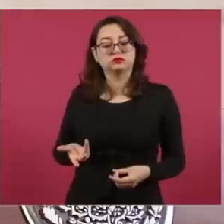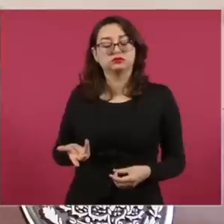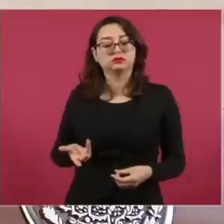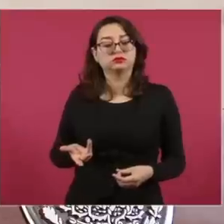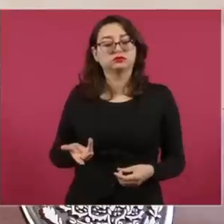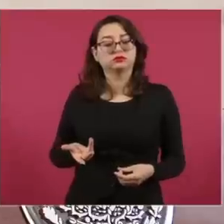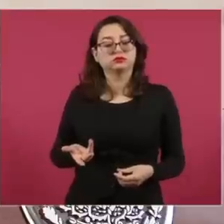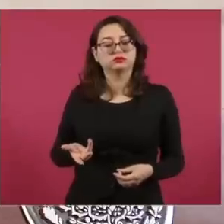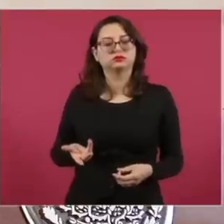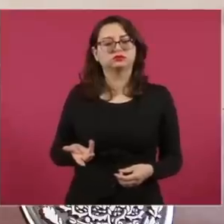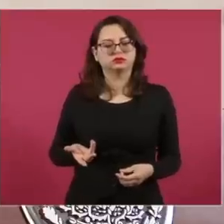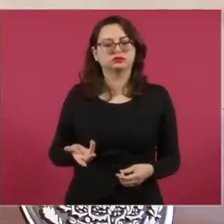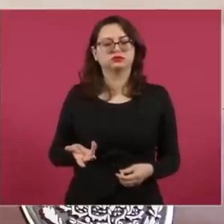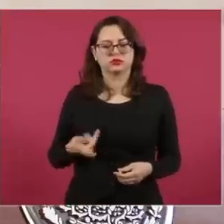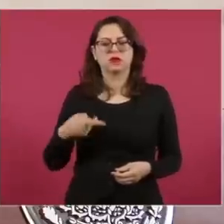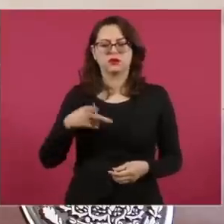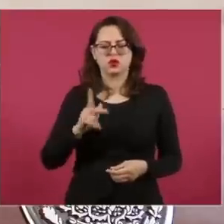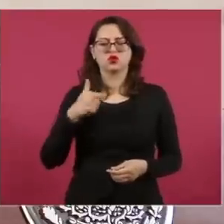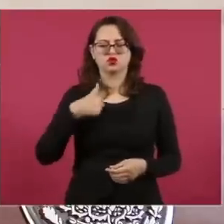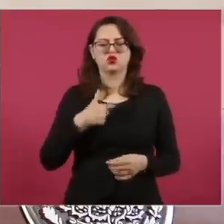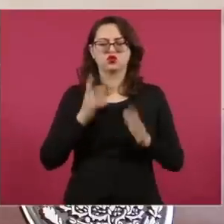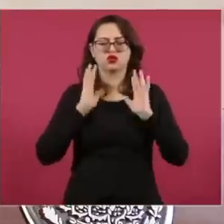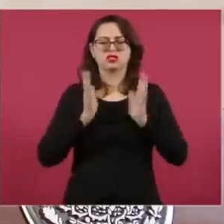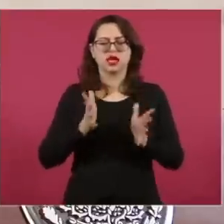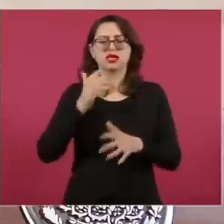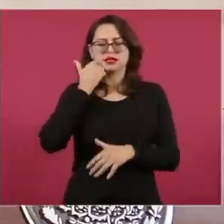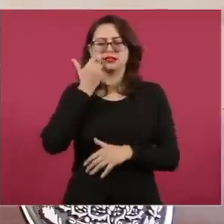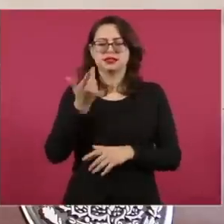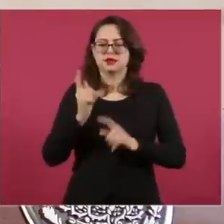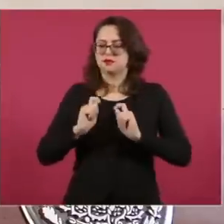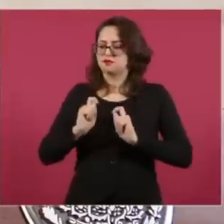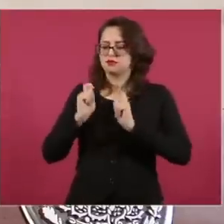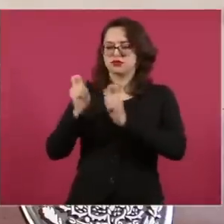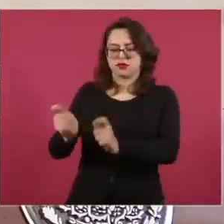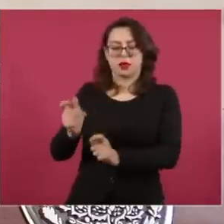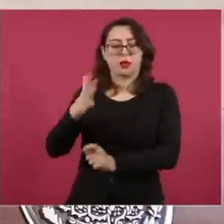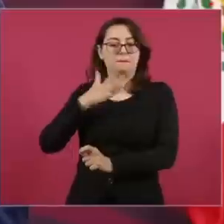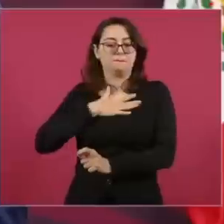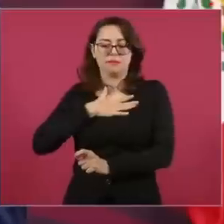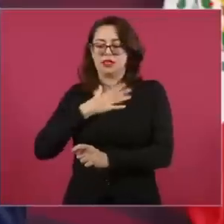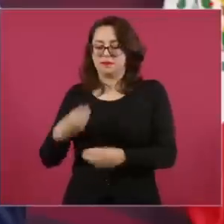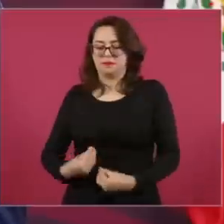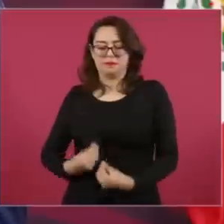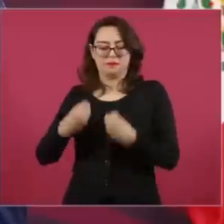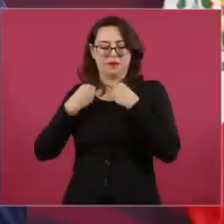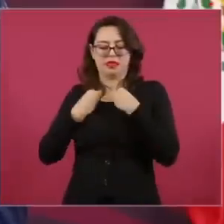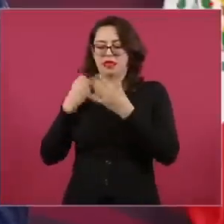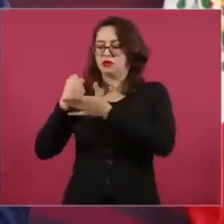Pero sí me gustaría ya cerrar esa etapa.